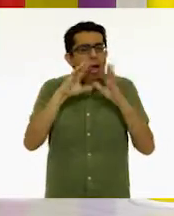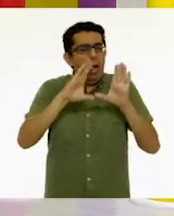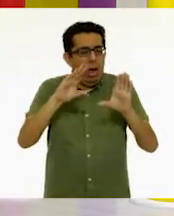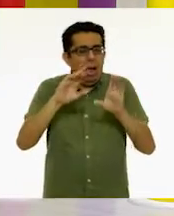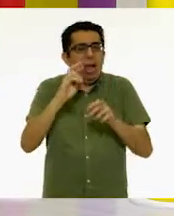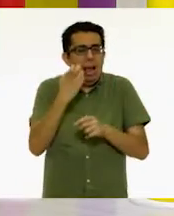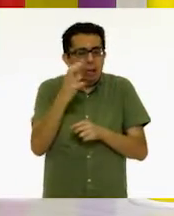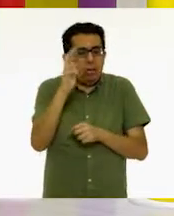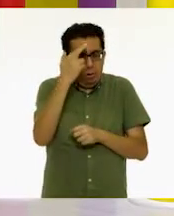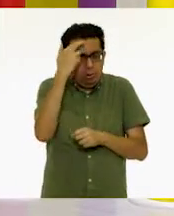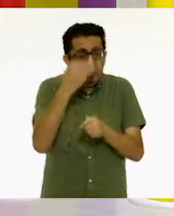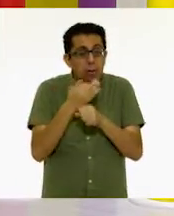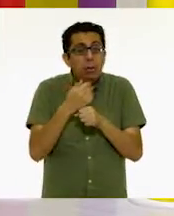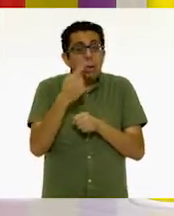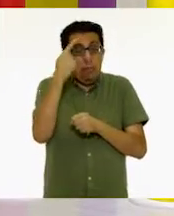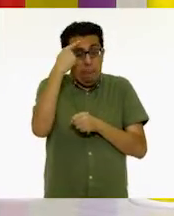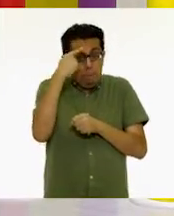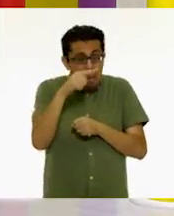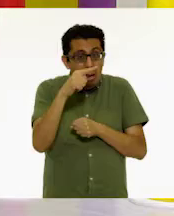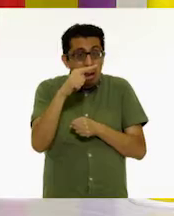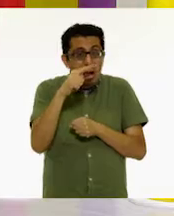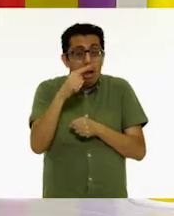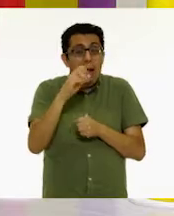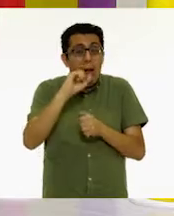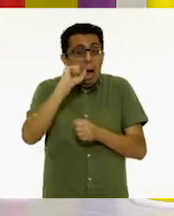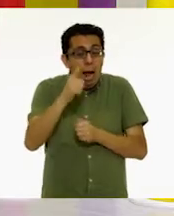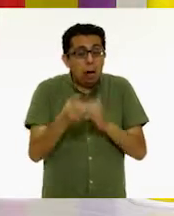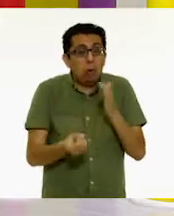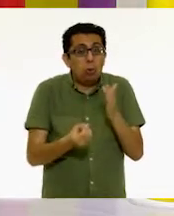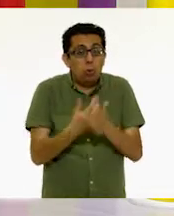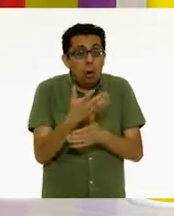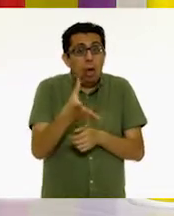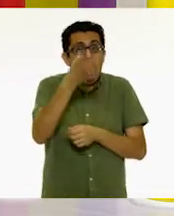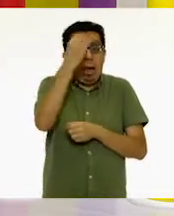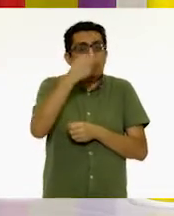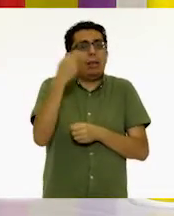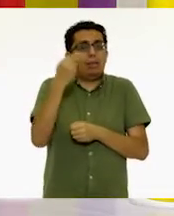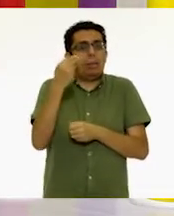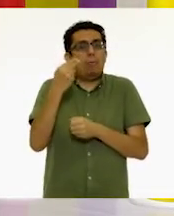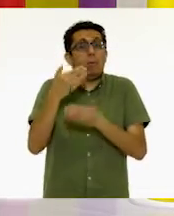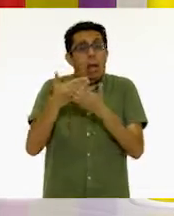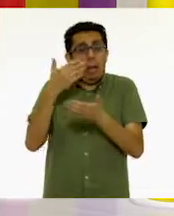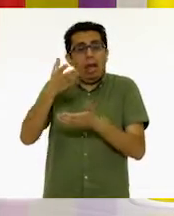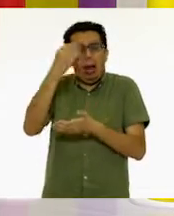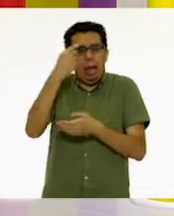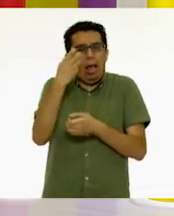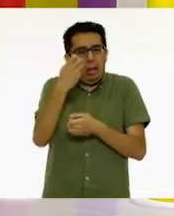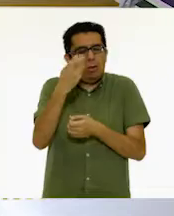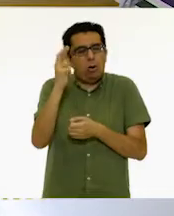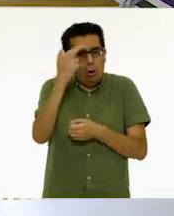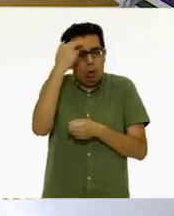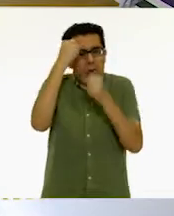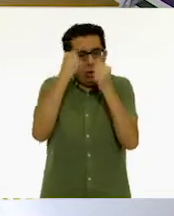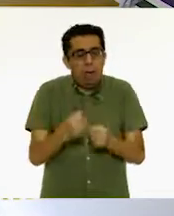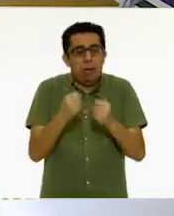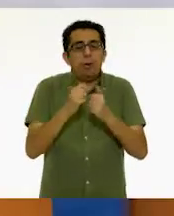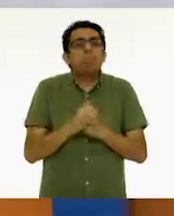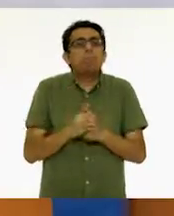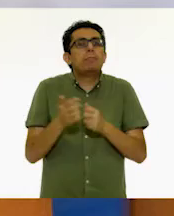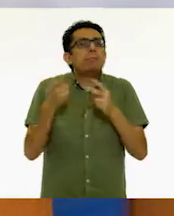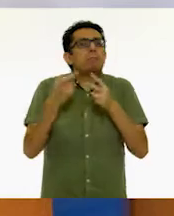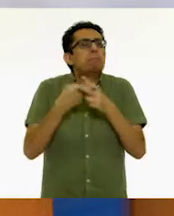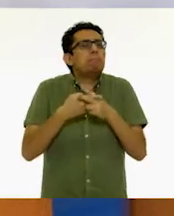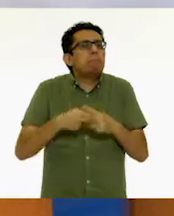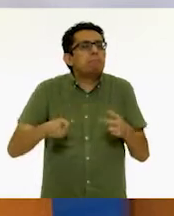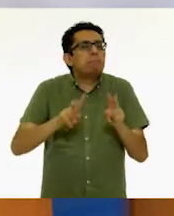Para adquirir conocimientos nuevos, primero tenemos que reafirmar lo que ya aprendimos. ¿Y con qué tema vamos a comenzar, Angie? Bueno, no sé